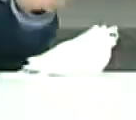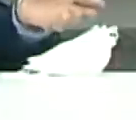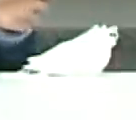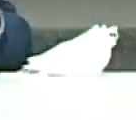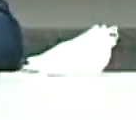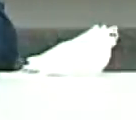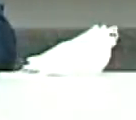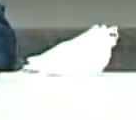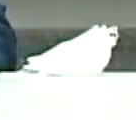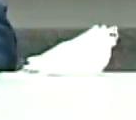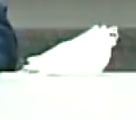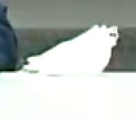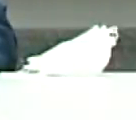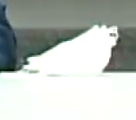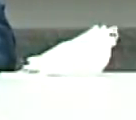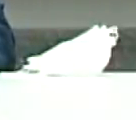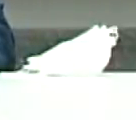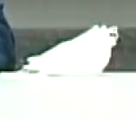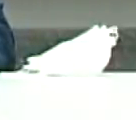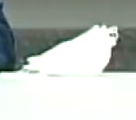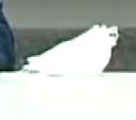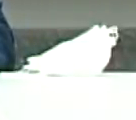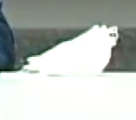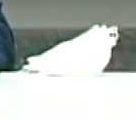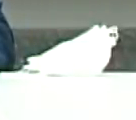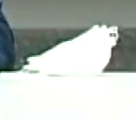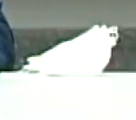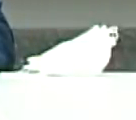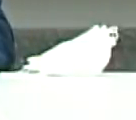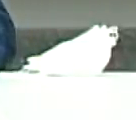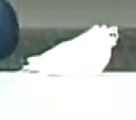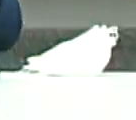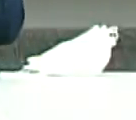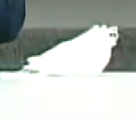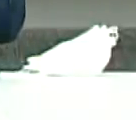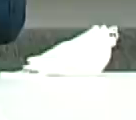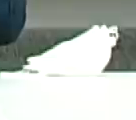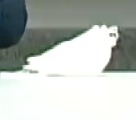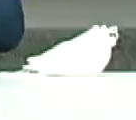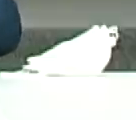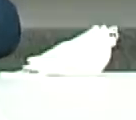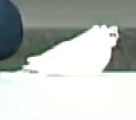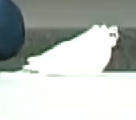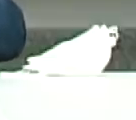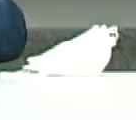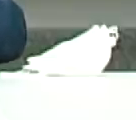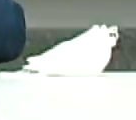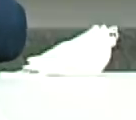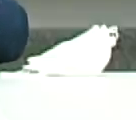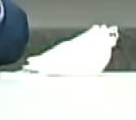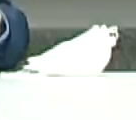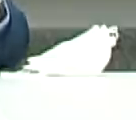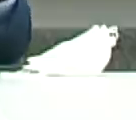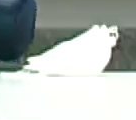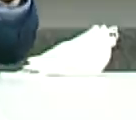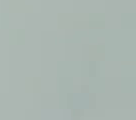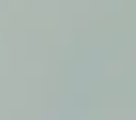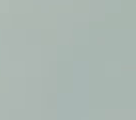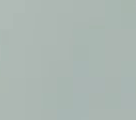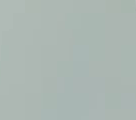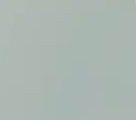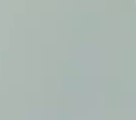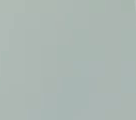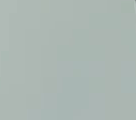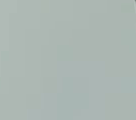mujer de diálogo. Está la primera combatiente, está invitada como